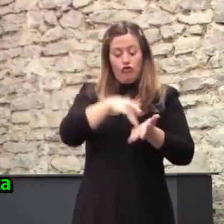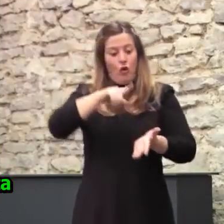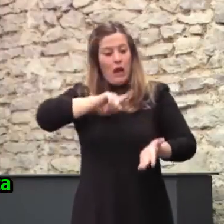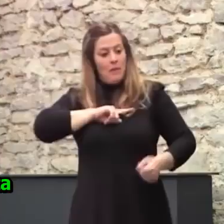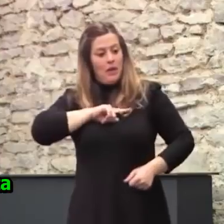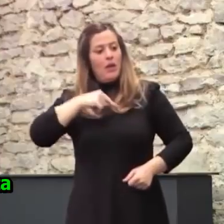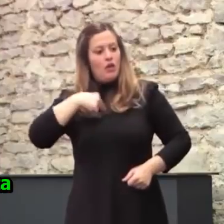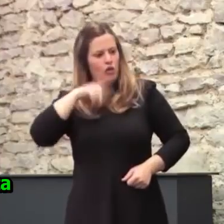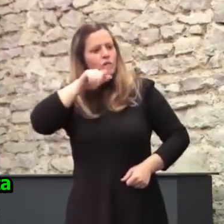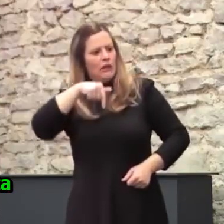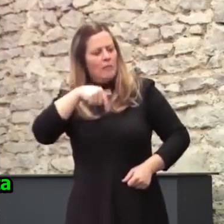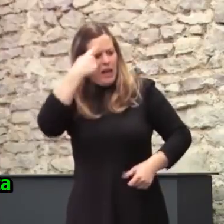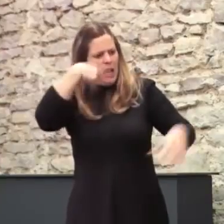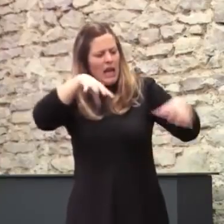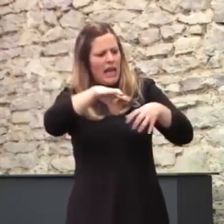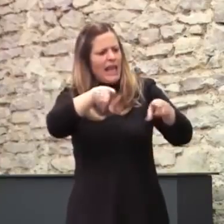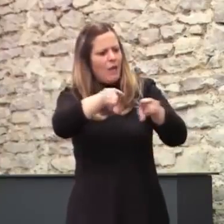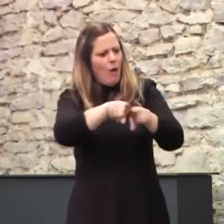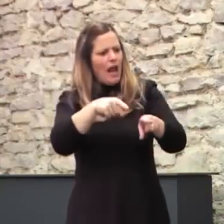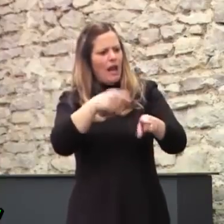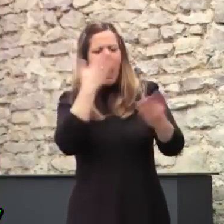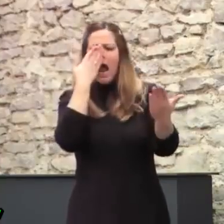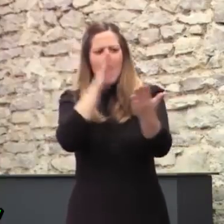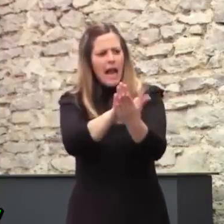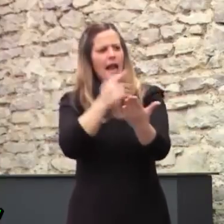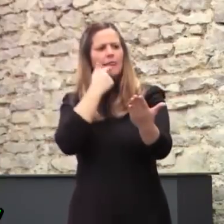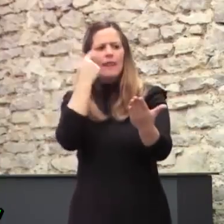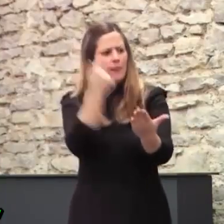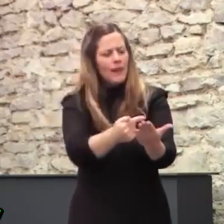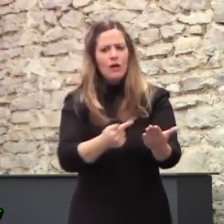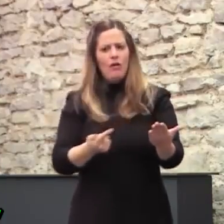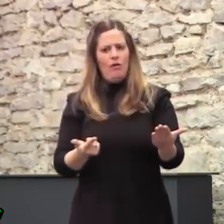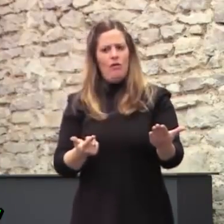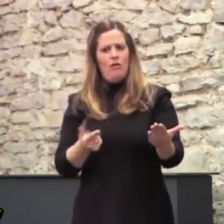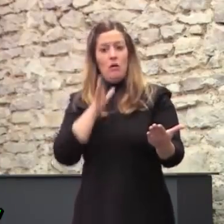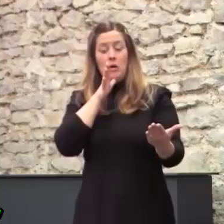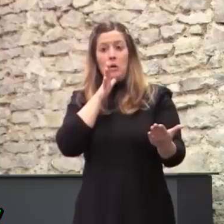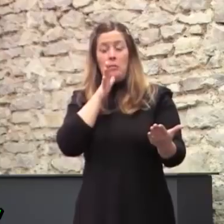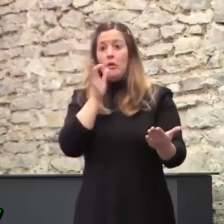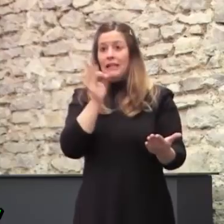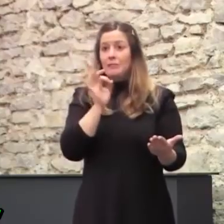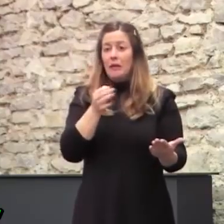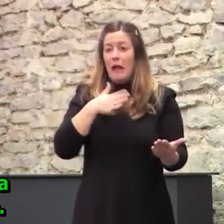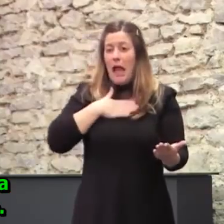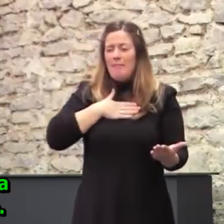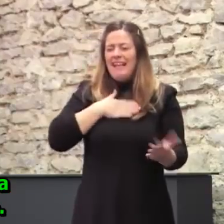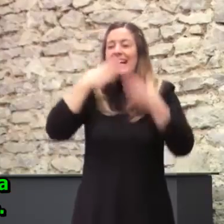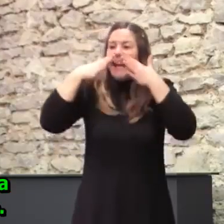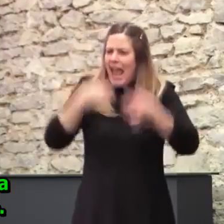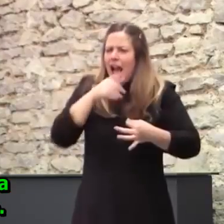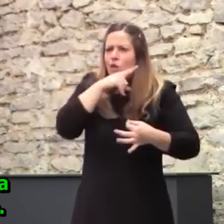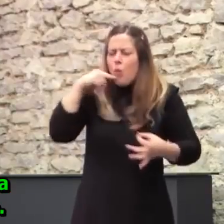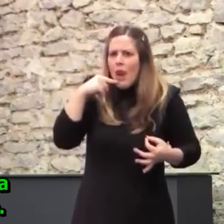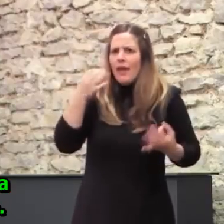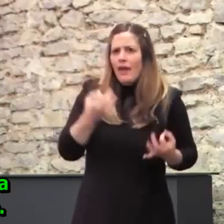de maravillosa, ¿no? Que este chico ha sido conmigo, o sea, decirlo. Porque, a ver, lo que duele, o lo que a mí realmente me duele, es cuando yo no